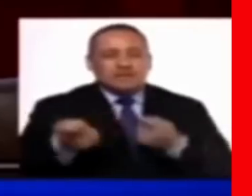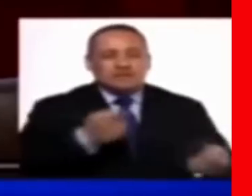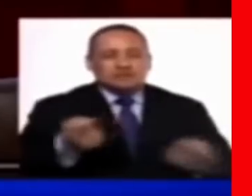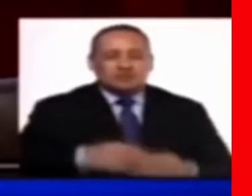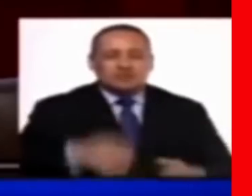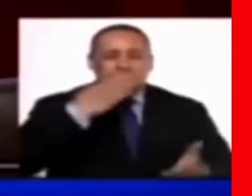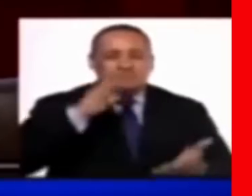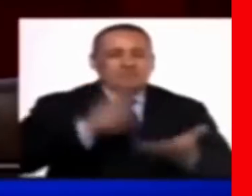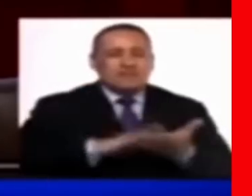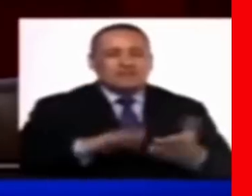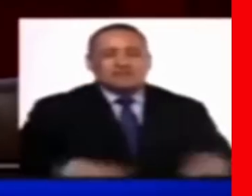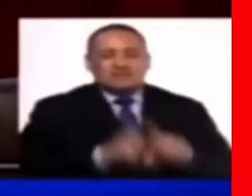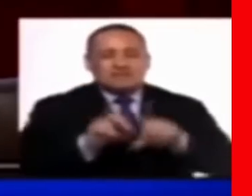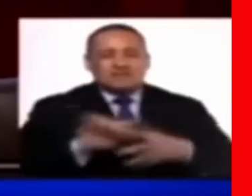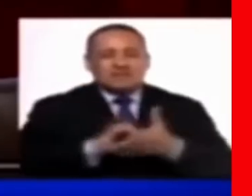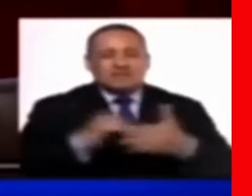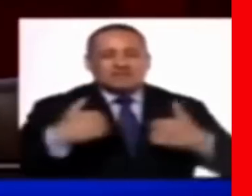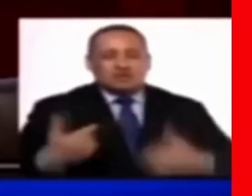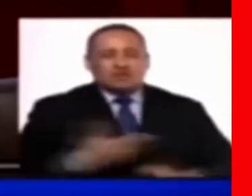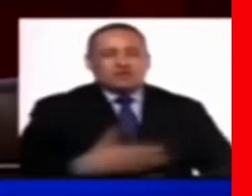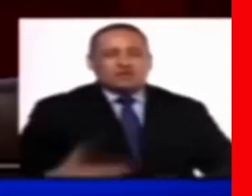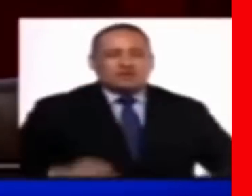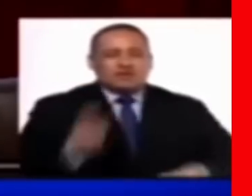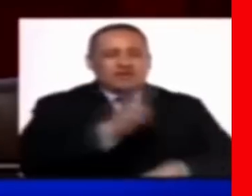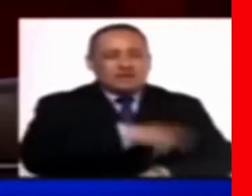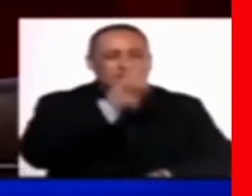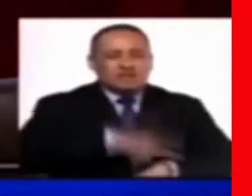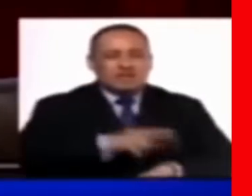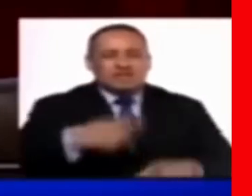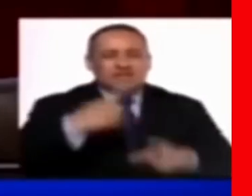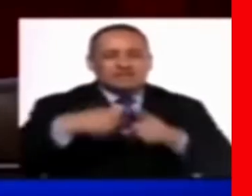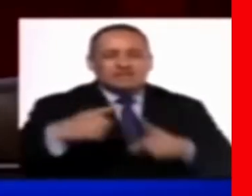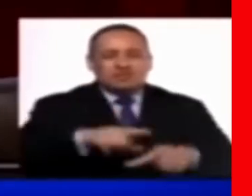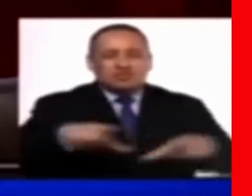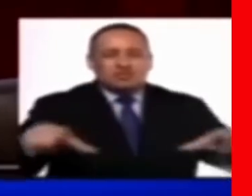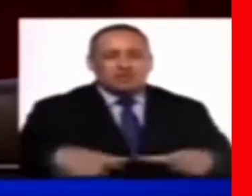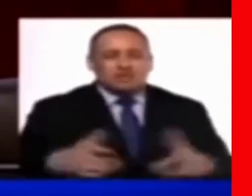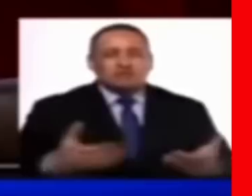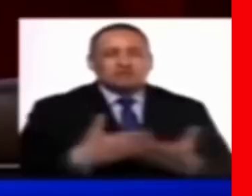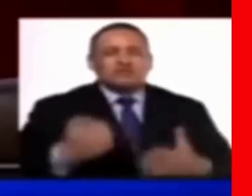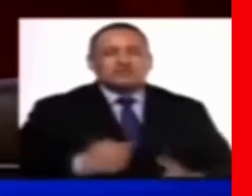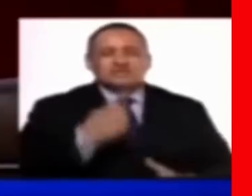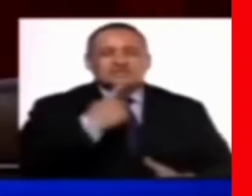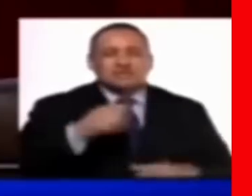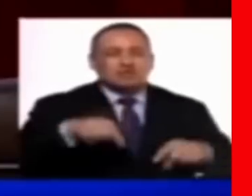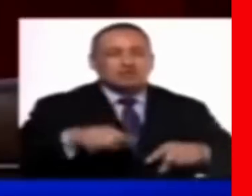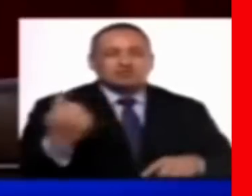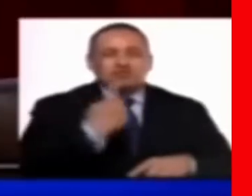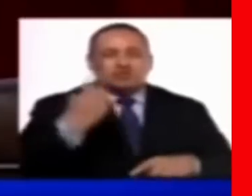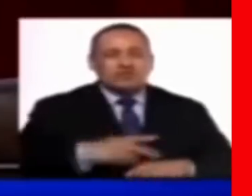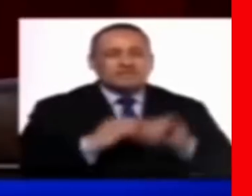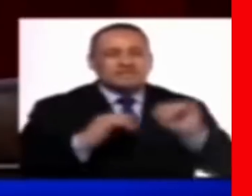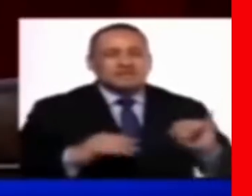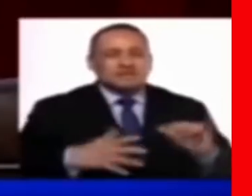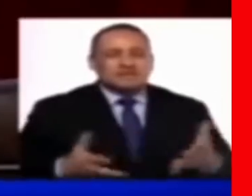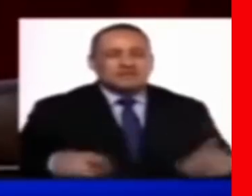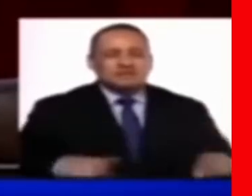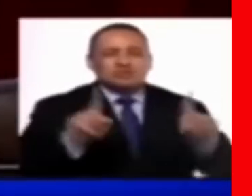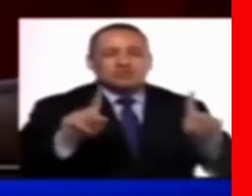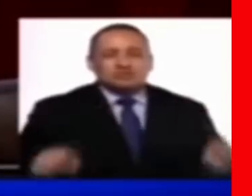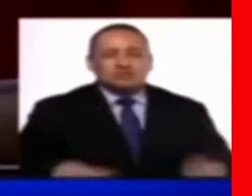inútil e ineficaz que han tenido los gobernadores regionales en aquellas zonas en donde está no solamente la izquierda,